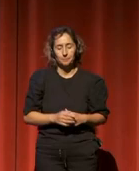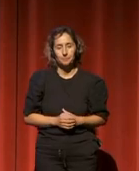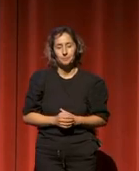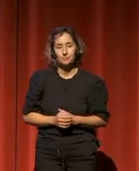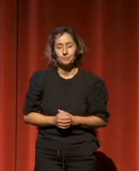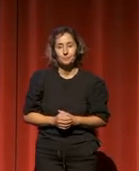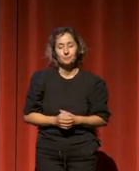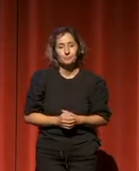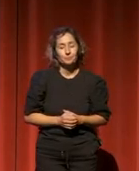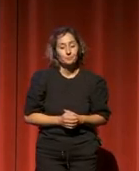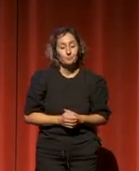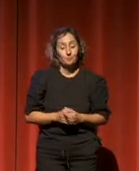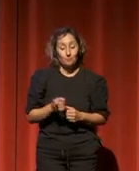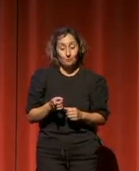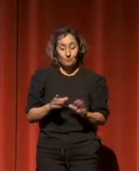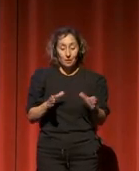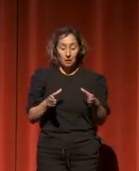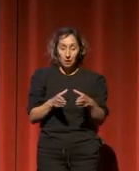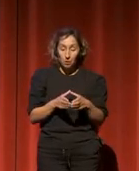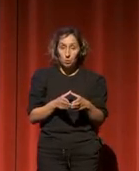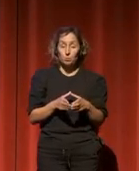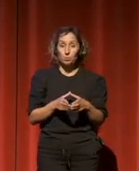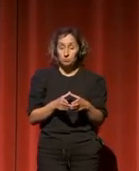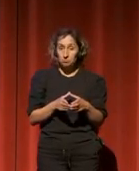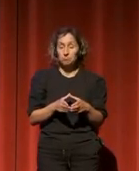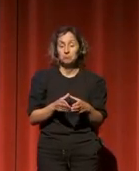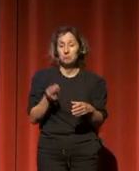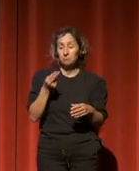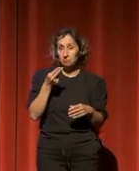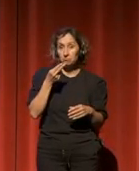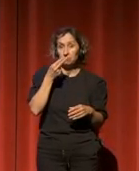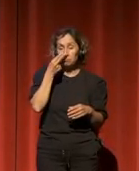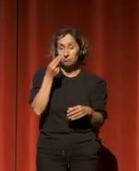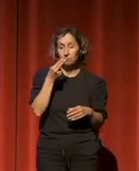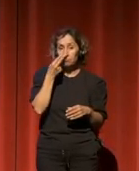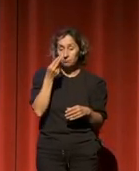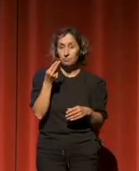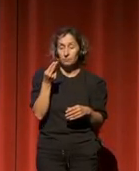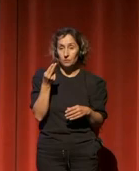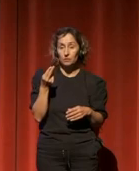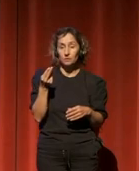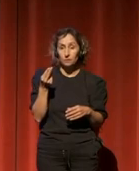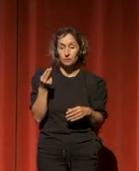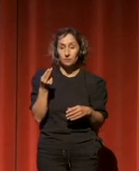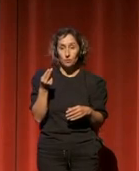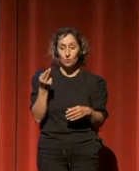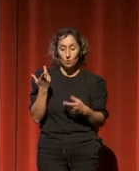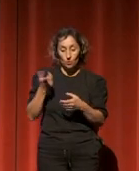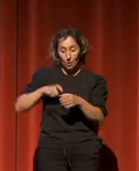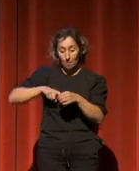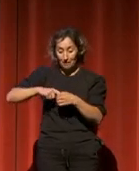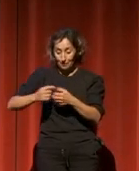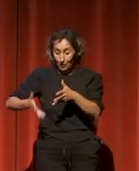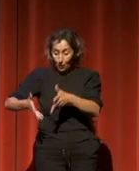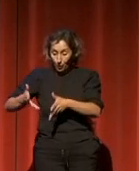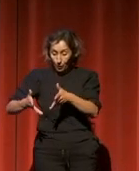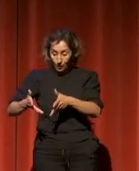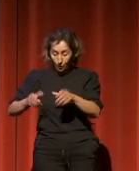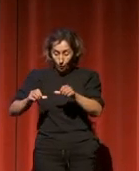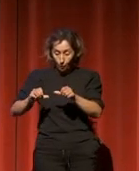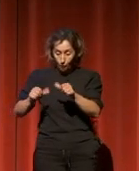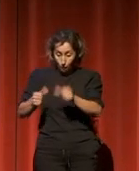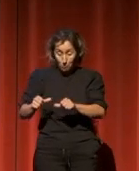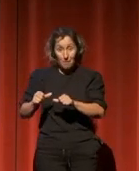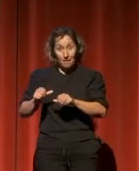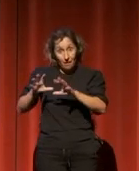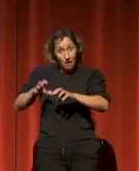de de grupos son muy interesantes también como proceso de aprendizaje de la participación ciudadana verdad en este